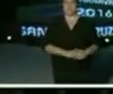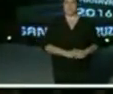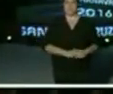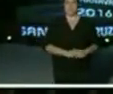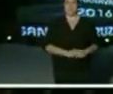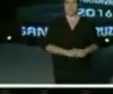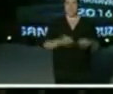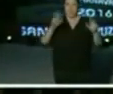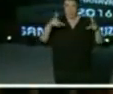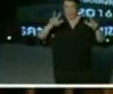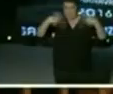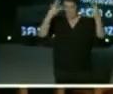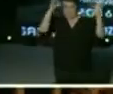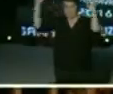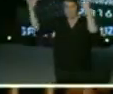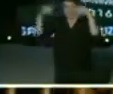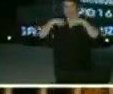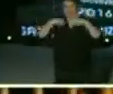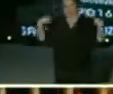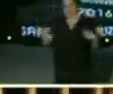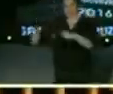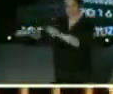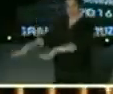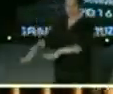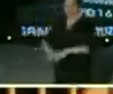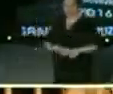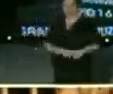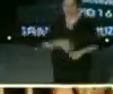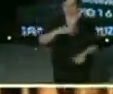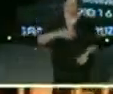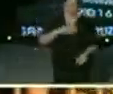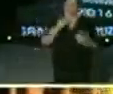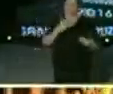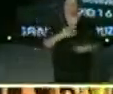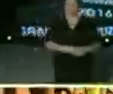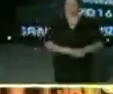Con su permiso, nos quitamos las chaquetas para cantarla un poco más cómoda. Gracias.